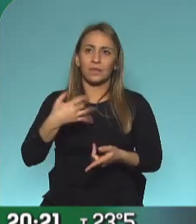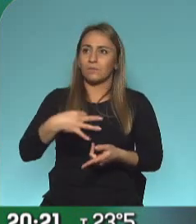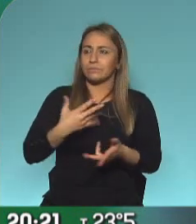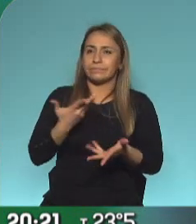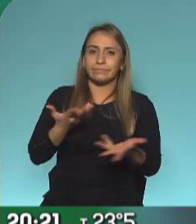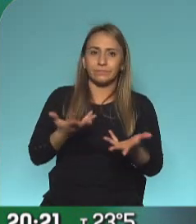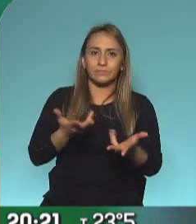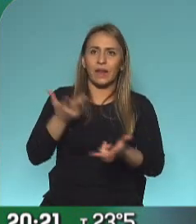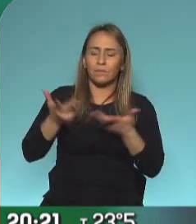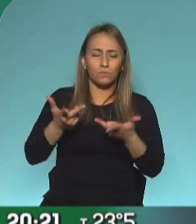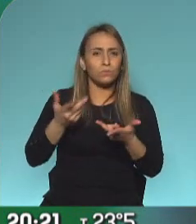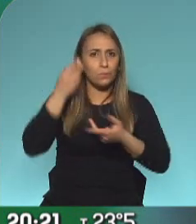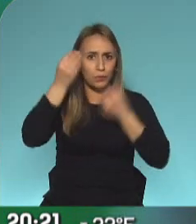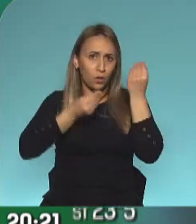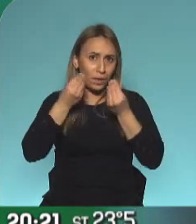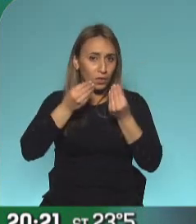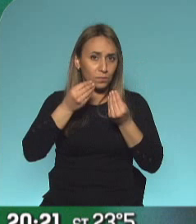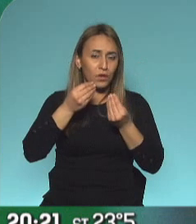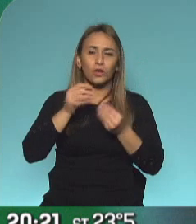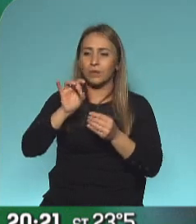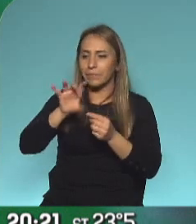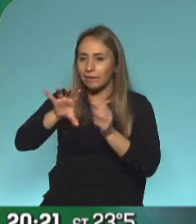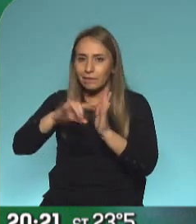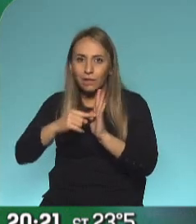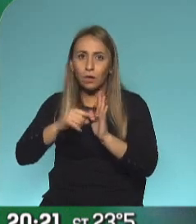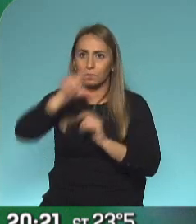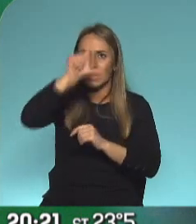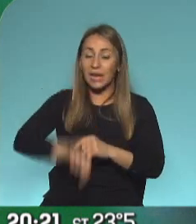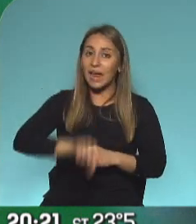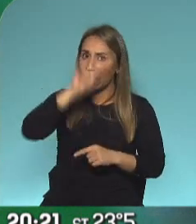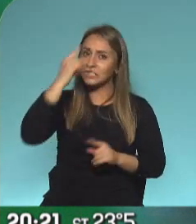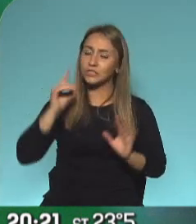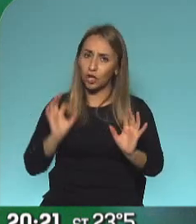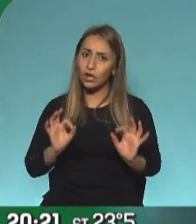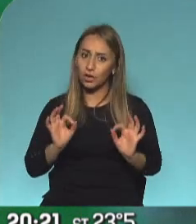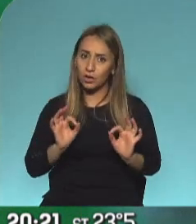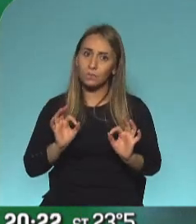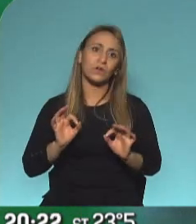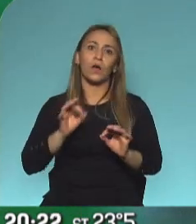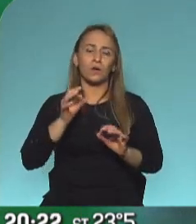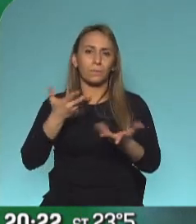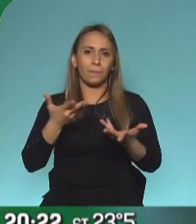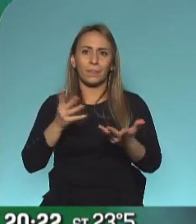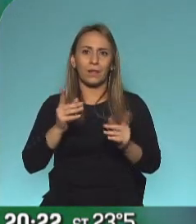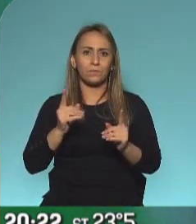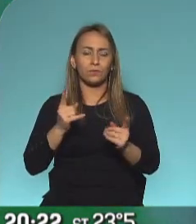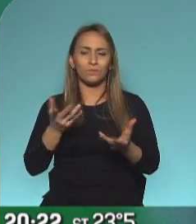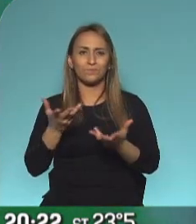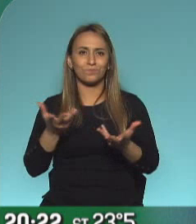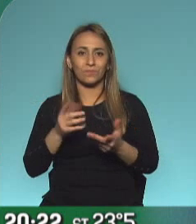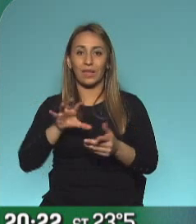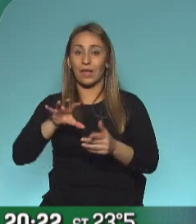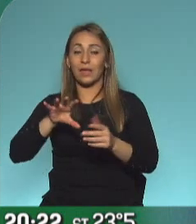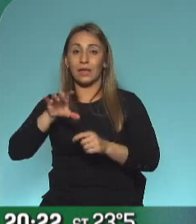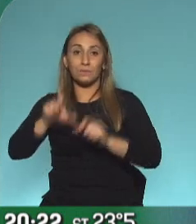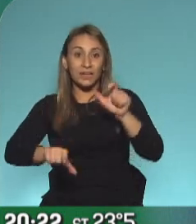de una preocupación a nivel nacional, quizás no de un país entero, pero en la irradiación, doctor, de aquellos que desde el AMBA